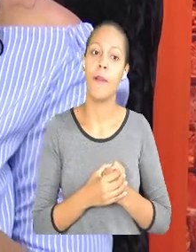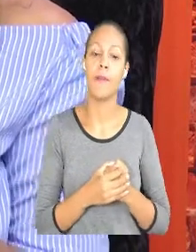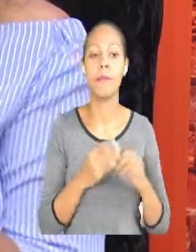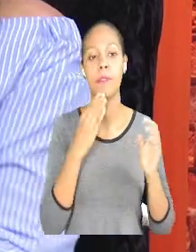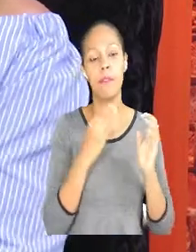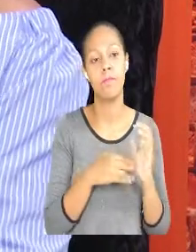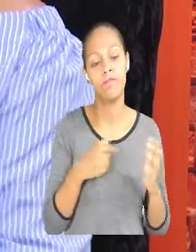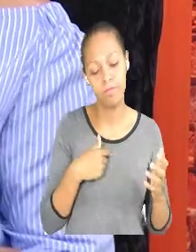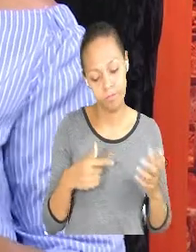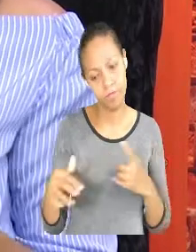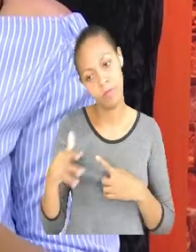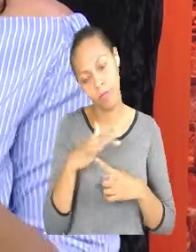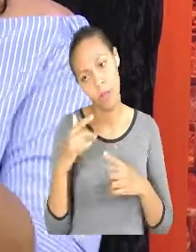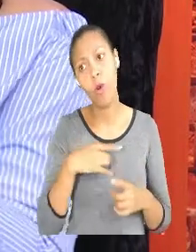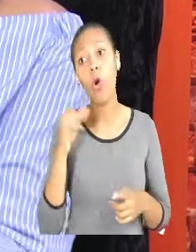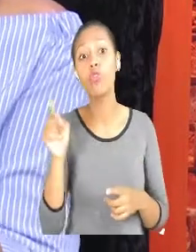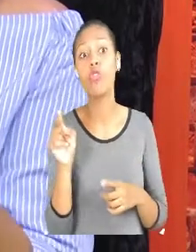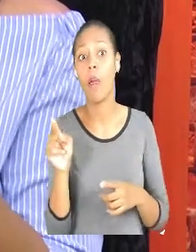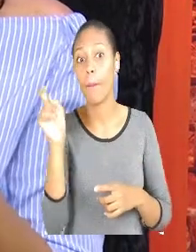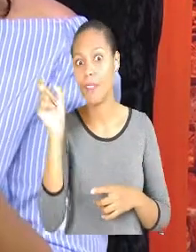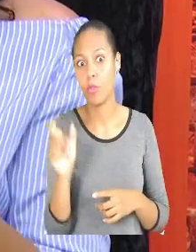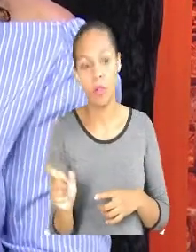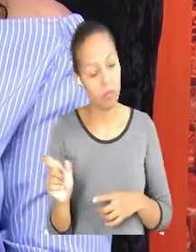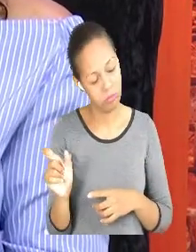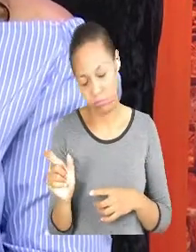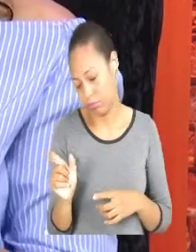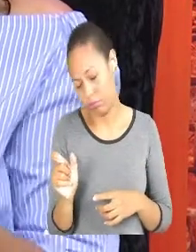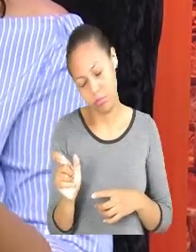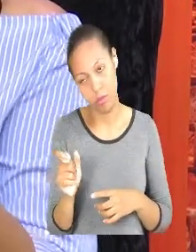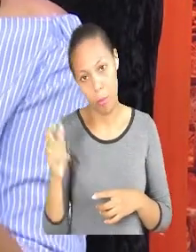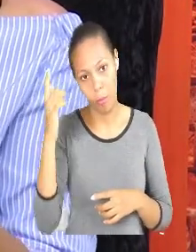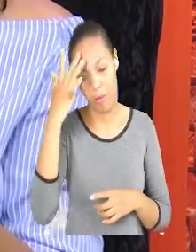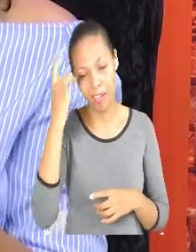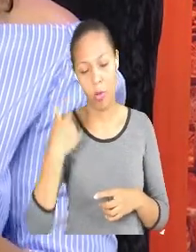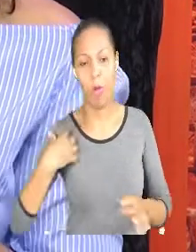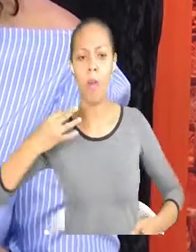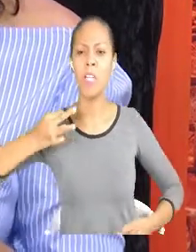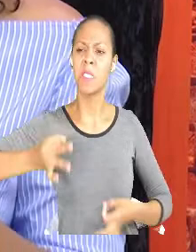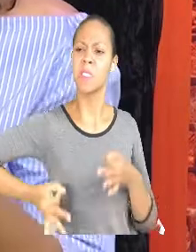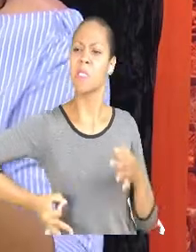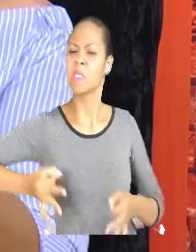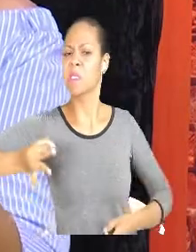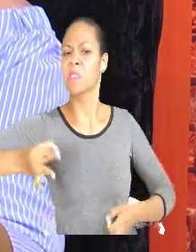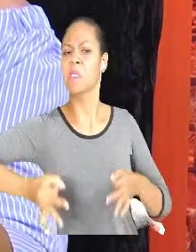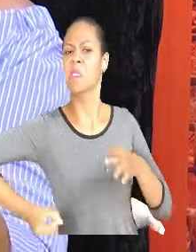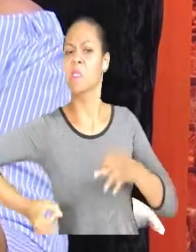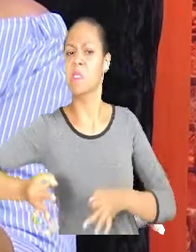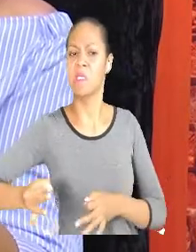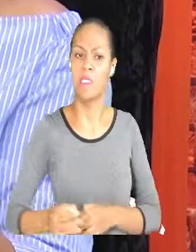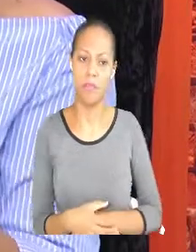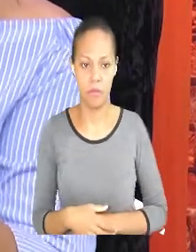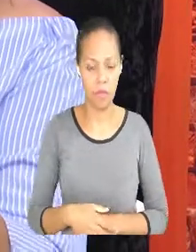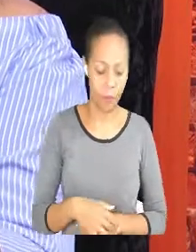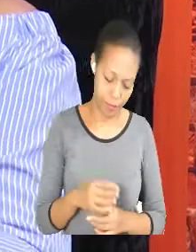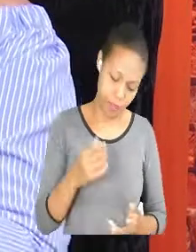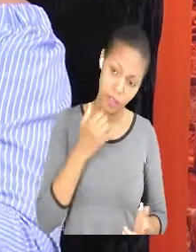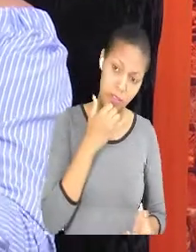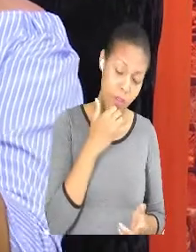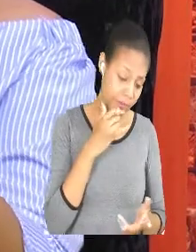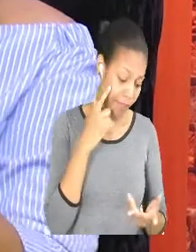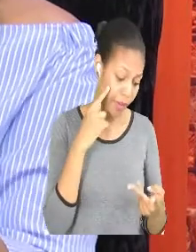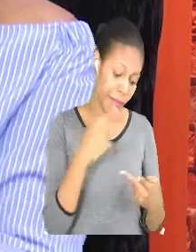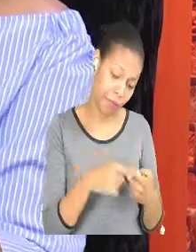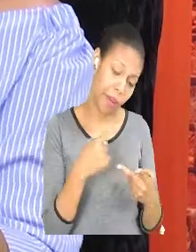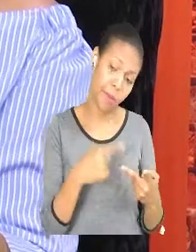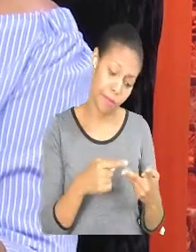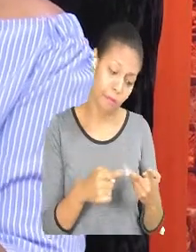en sí, no sobre la persona. No hablar sobre la persona porque ahí lo estamos juzgando. Si nosotros le decimos pasó esto, o cuando sucede esta